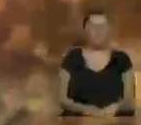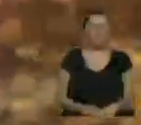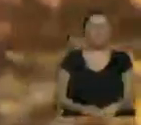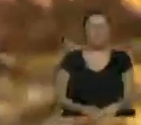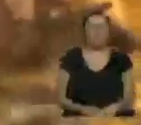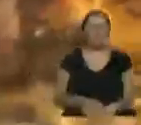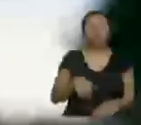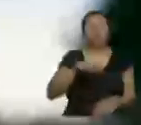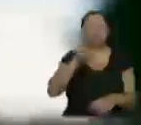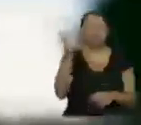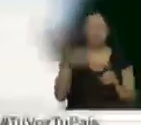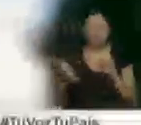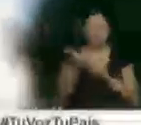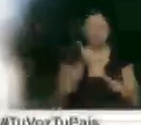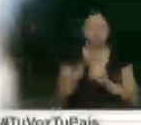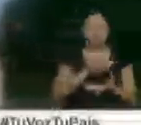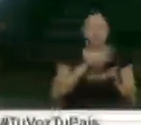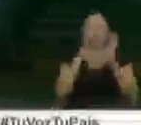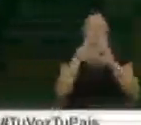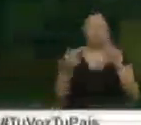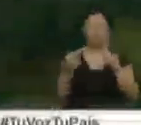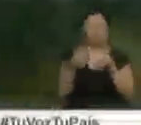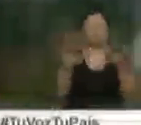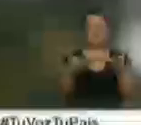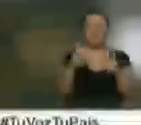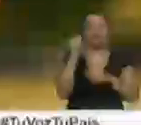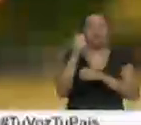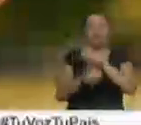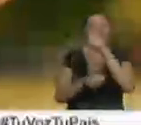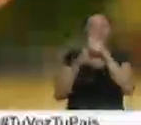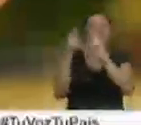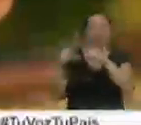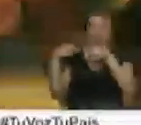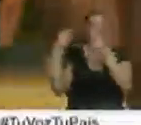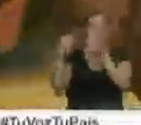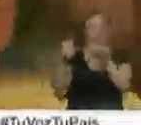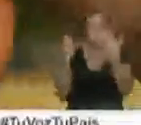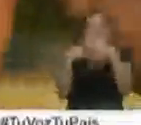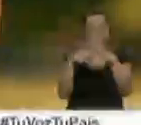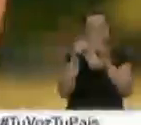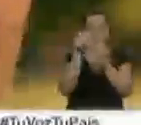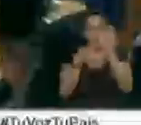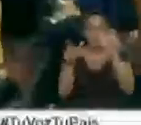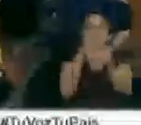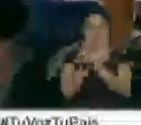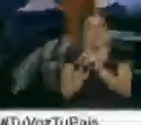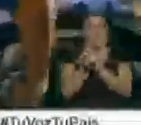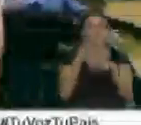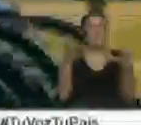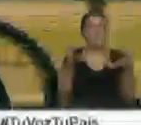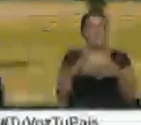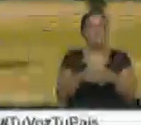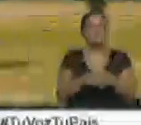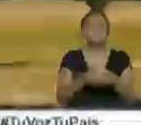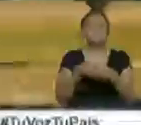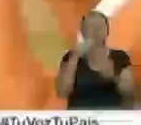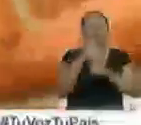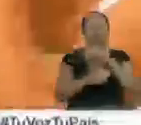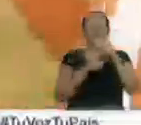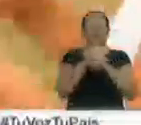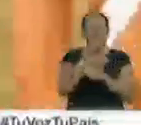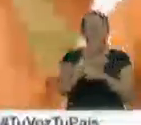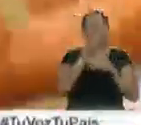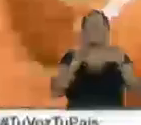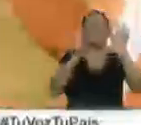Otro de los logros de la Revolución Ciudadana en los últimos 10 años ha sido la inclusión de personas con discapacidad. En el año